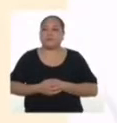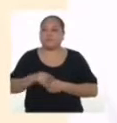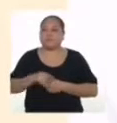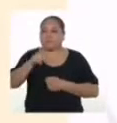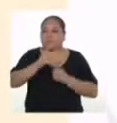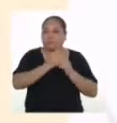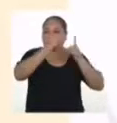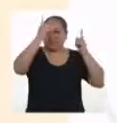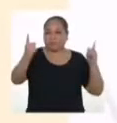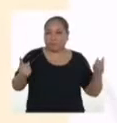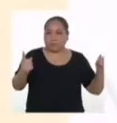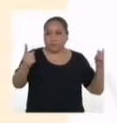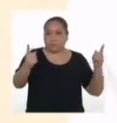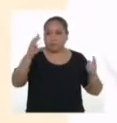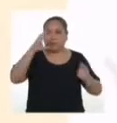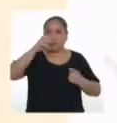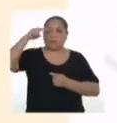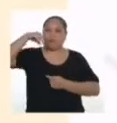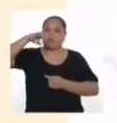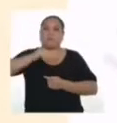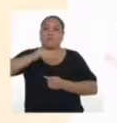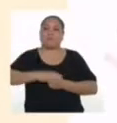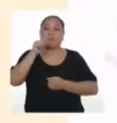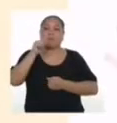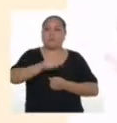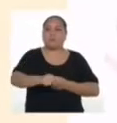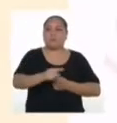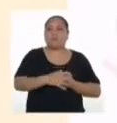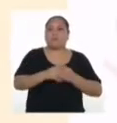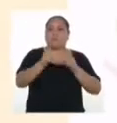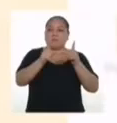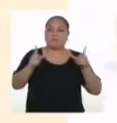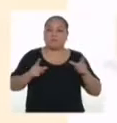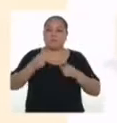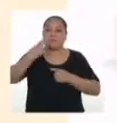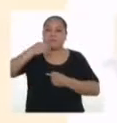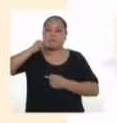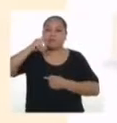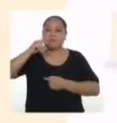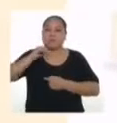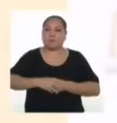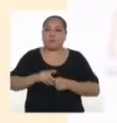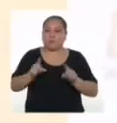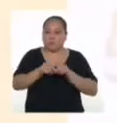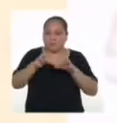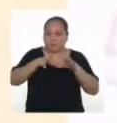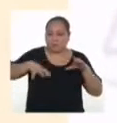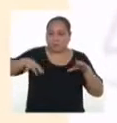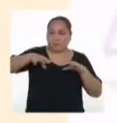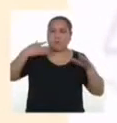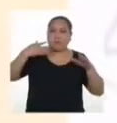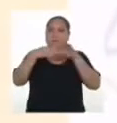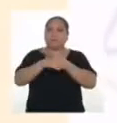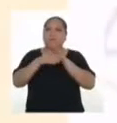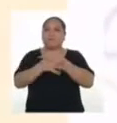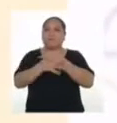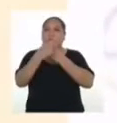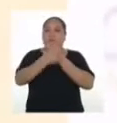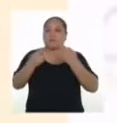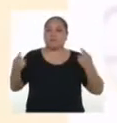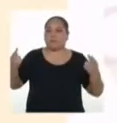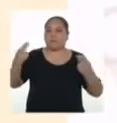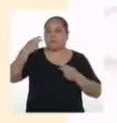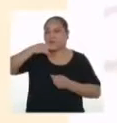Respecto de la distancia, la cuenca, por ser una unidad hidrológica y a la vez geofísica, permite el acceso no solo a los